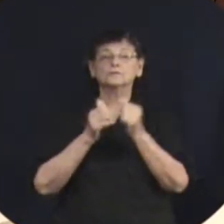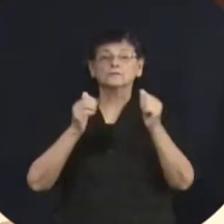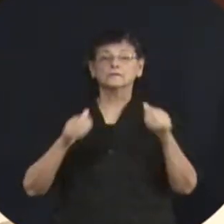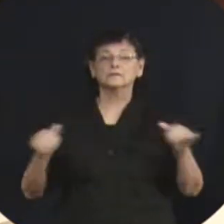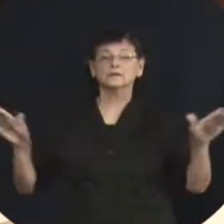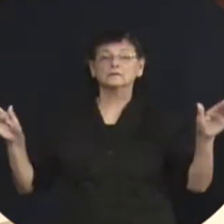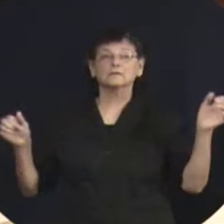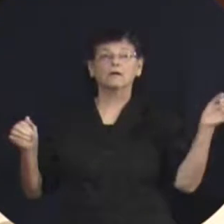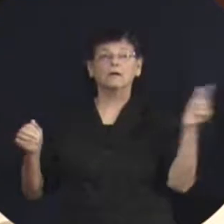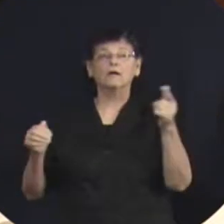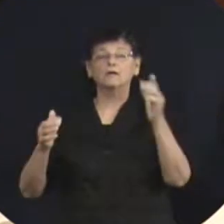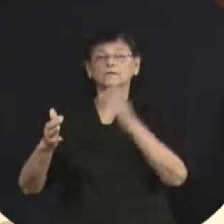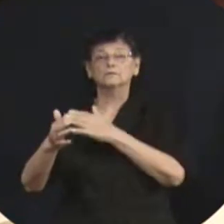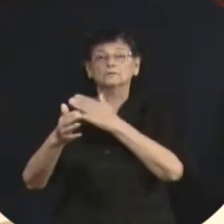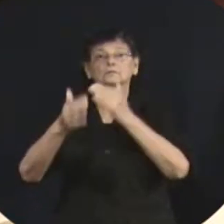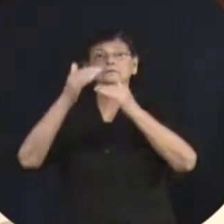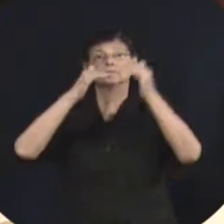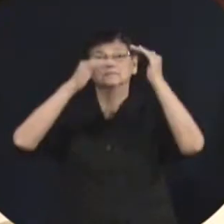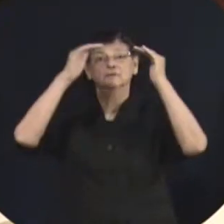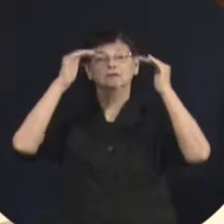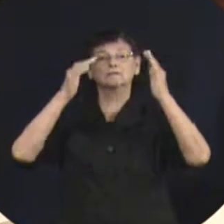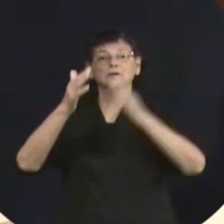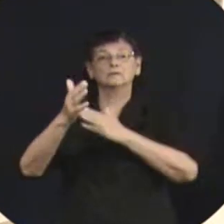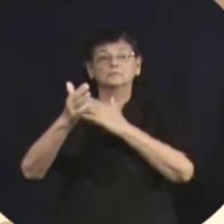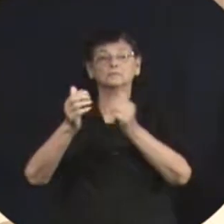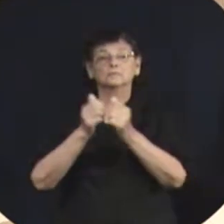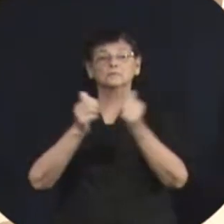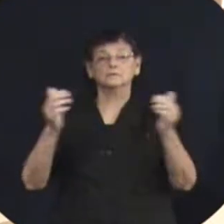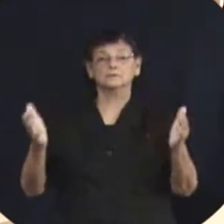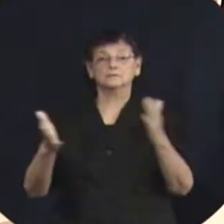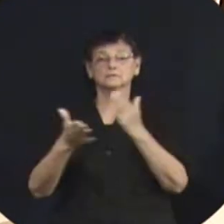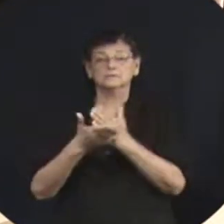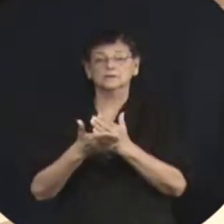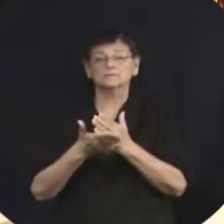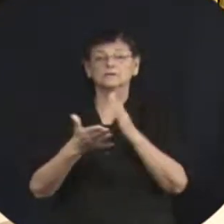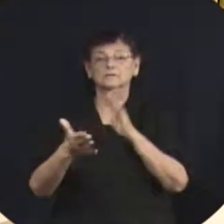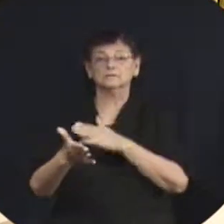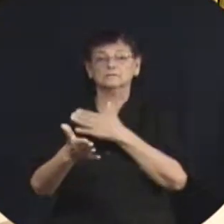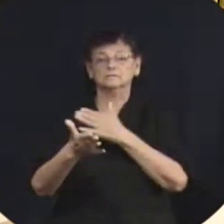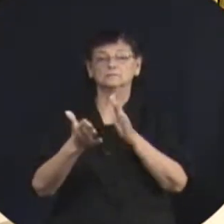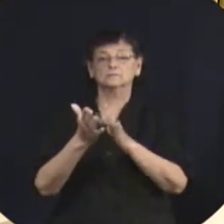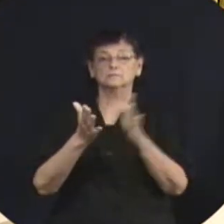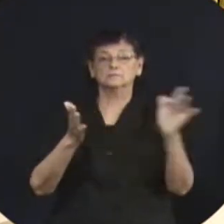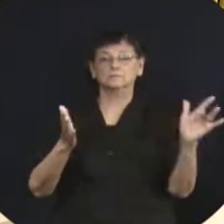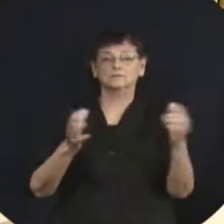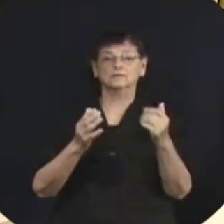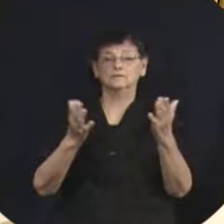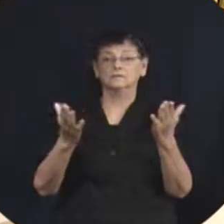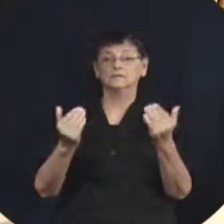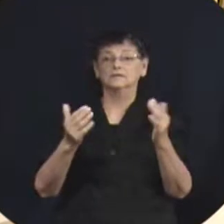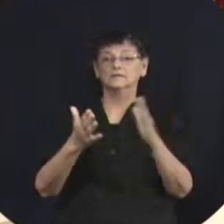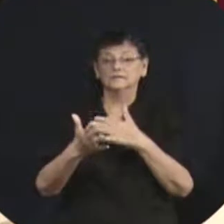ángeles y con todos los coros del cielo, cantamos sin cesar el himno de tu gloria.